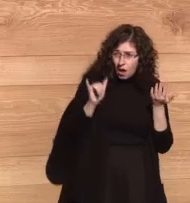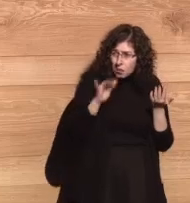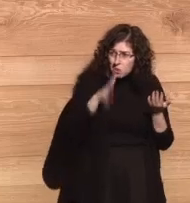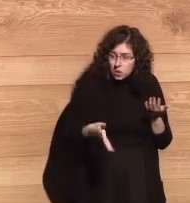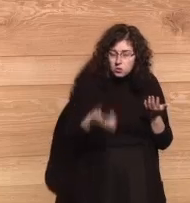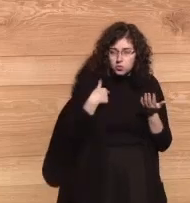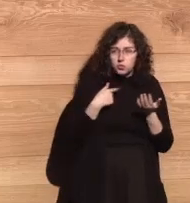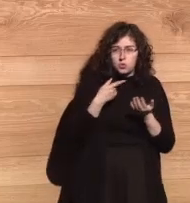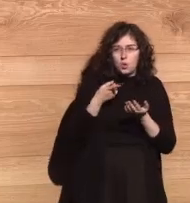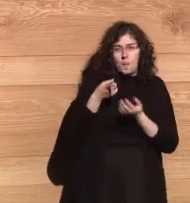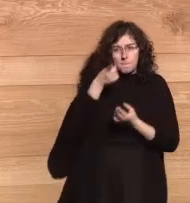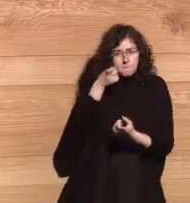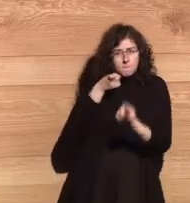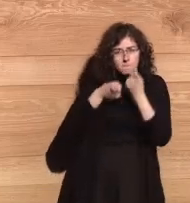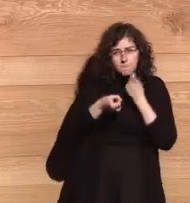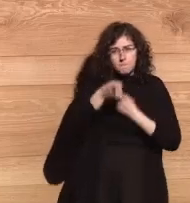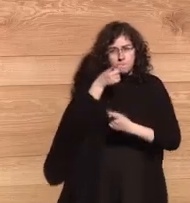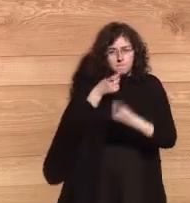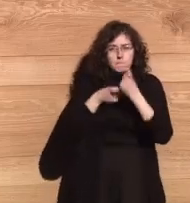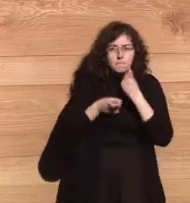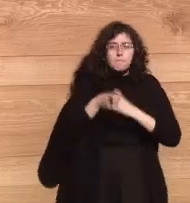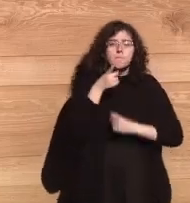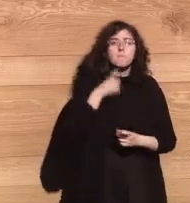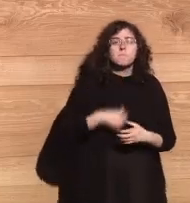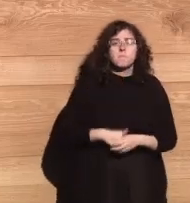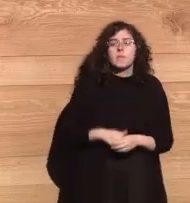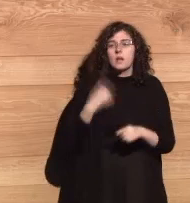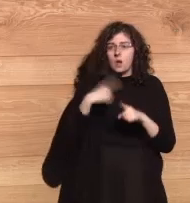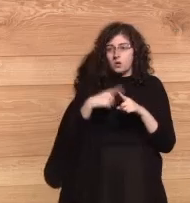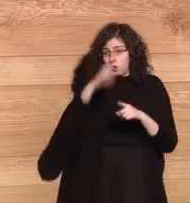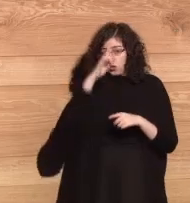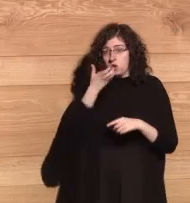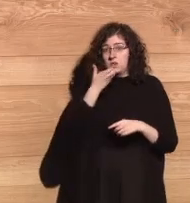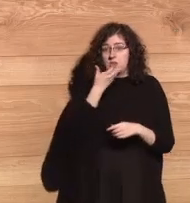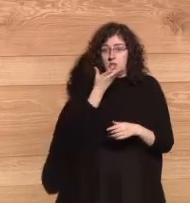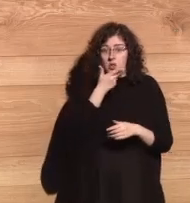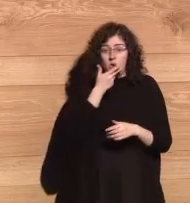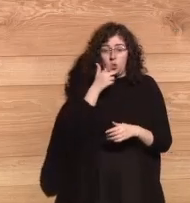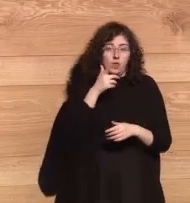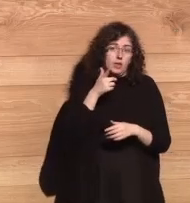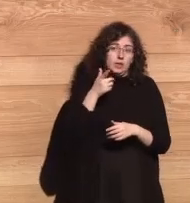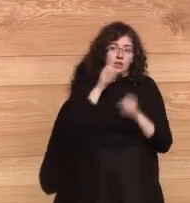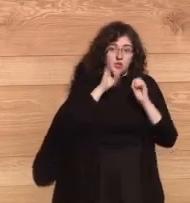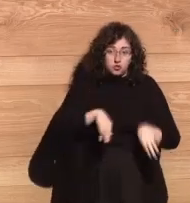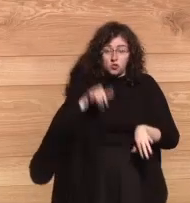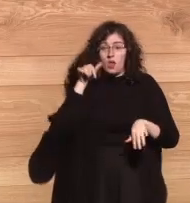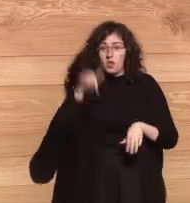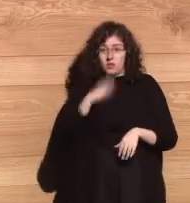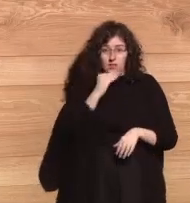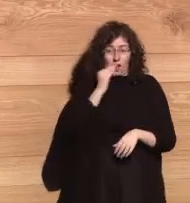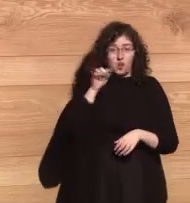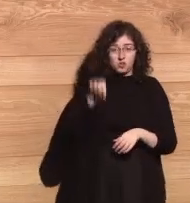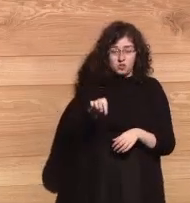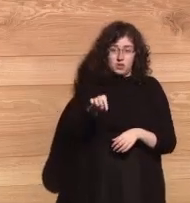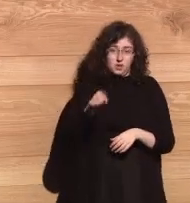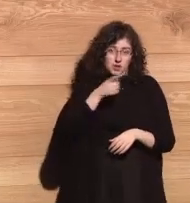tirar del hilo y empiezo a investigar. Y la historia es que, bueno, no sé si conocéis la historia de los galgos en España, pero bueno, básicamente es que es